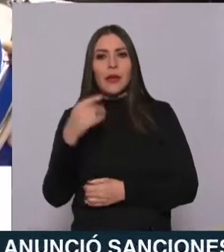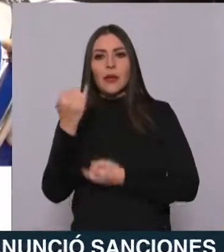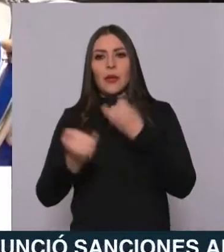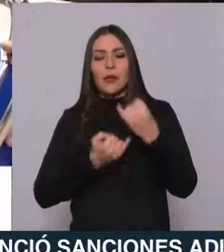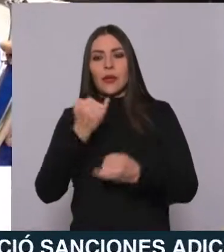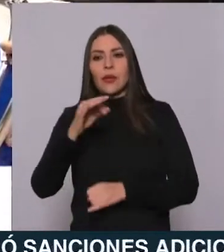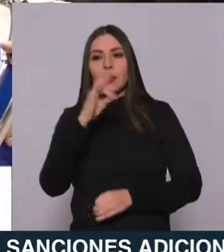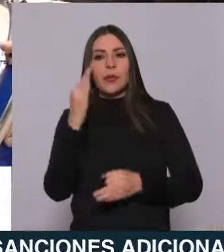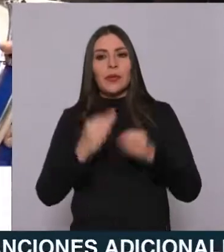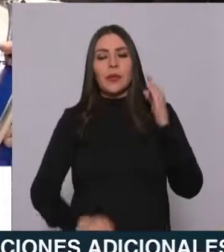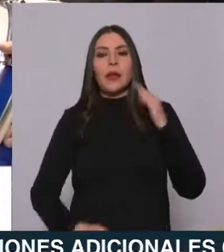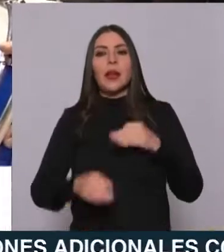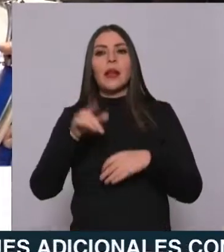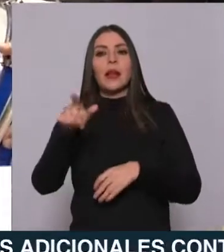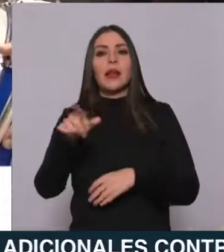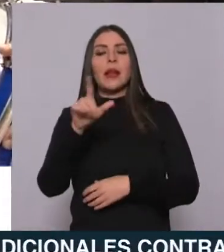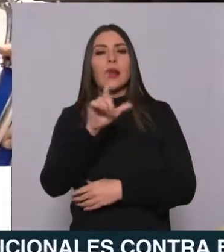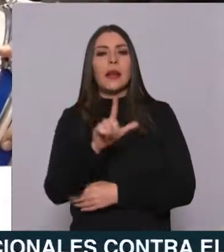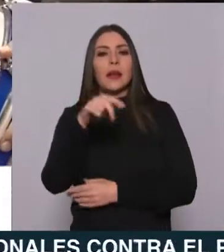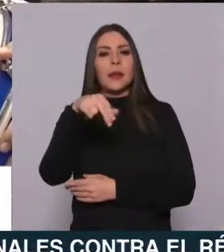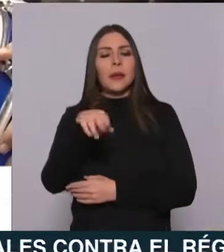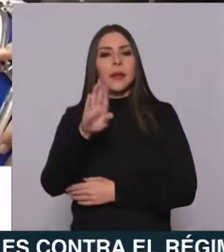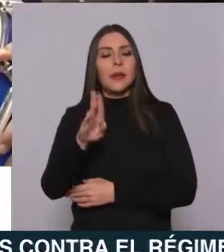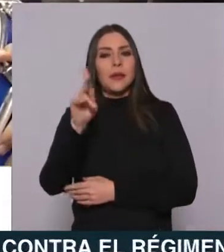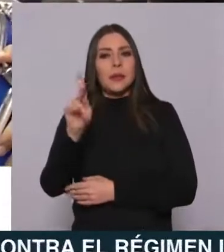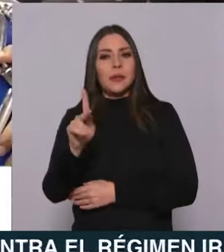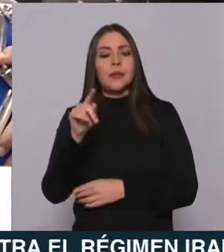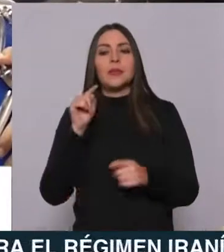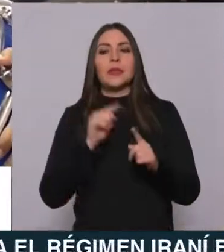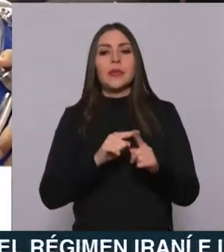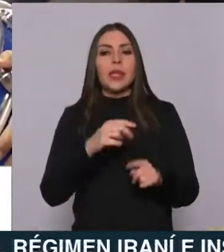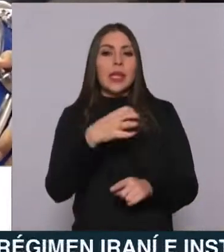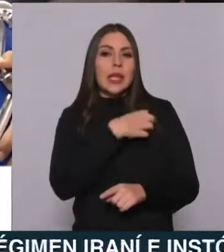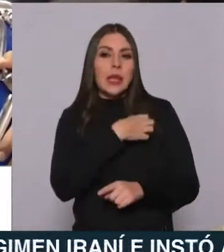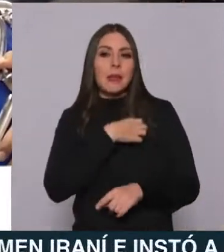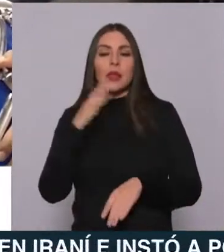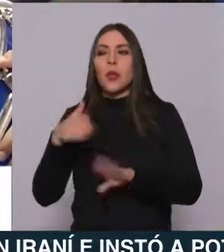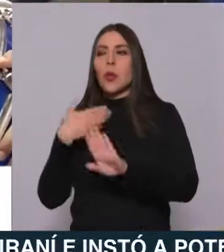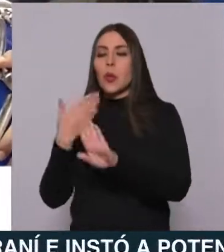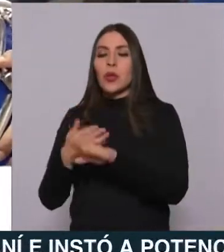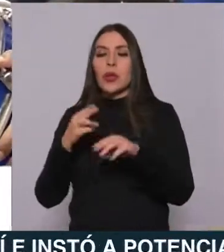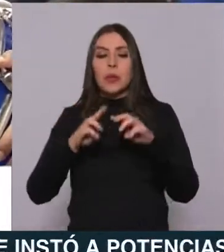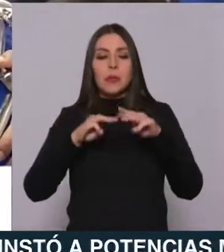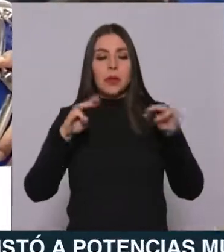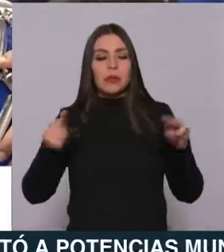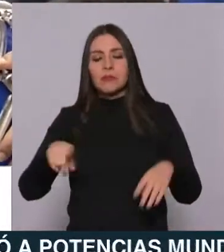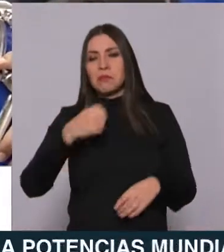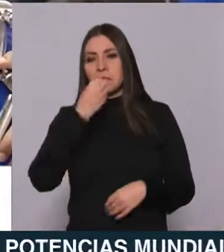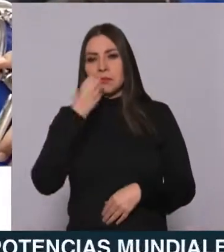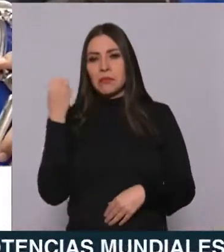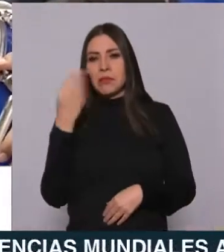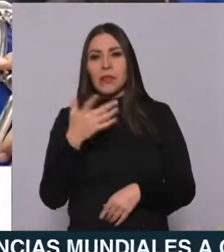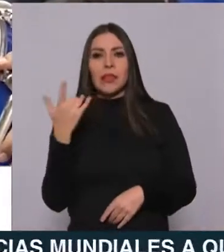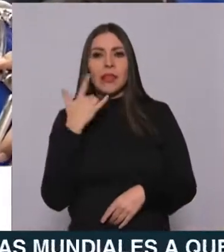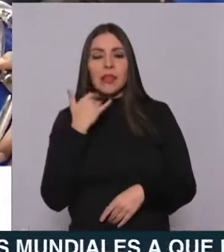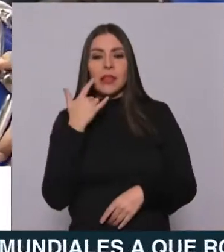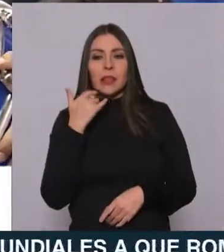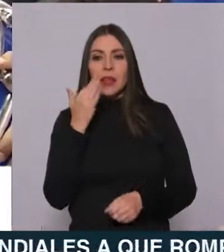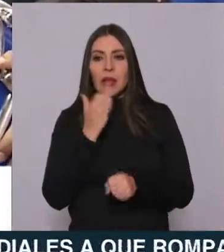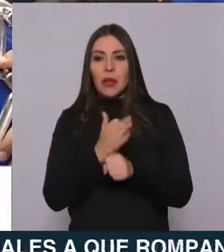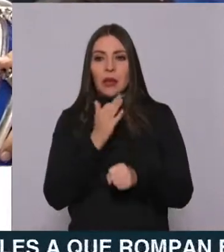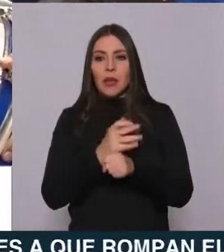Baloncesto Profesional. Capitanes frente a Aguacateros de Michoacán y el ambiente es espectacular. Y me encuentro con un